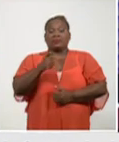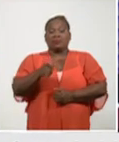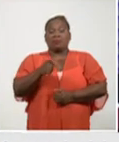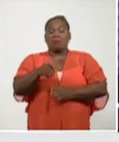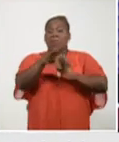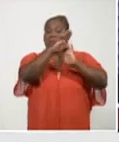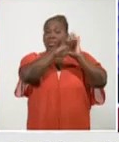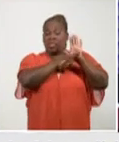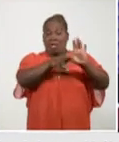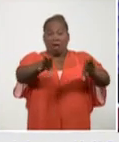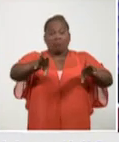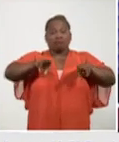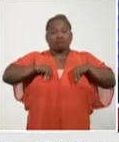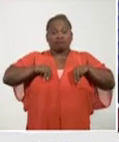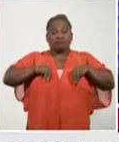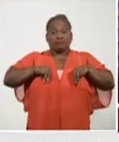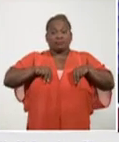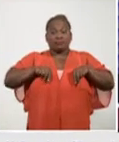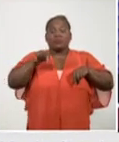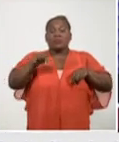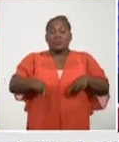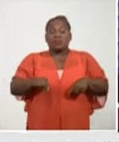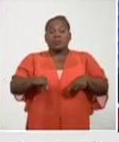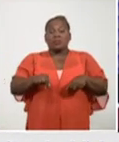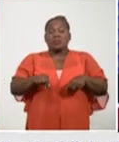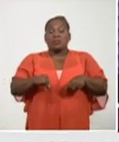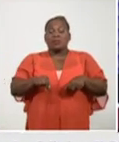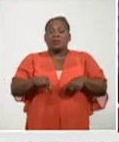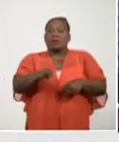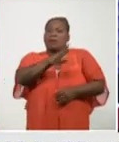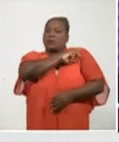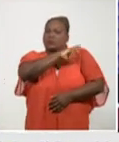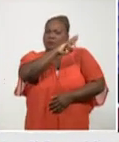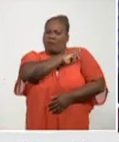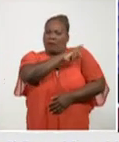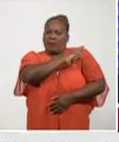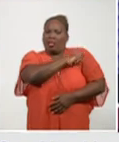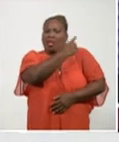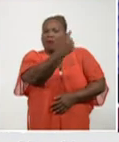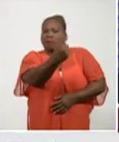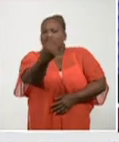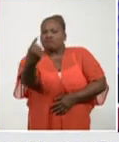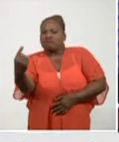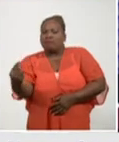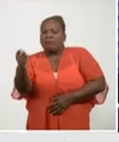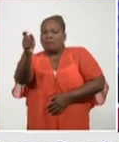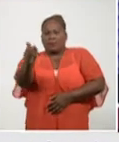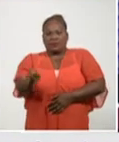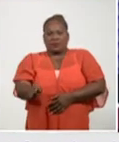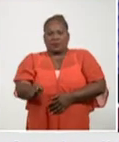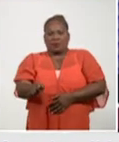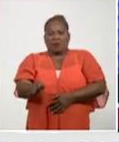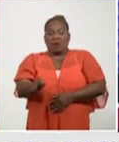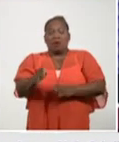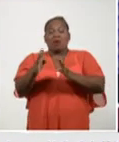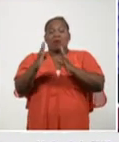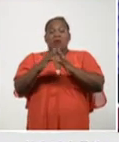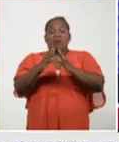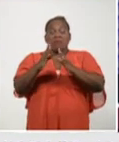adoptadas y la participación responsable de todas las personas que vivimos en